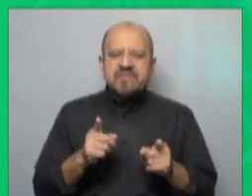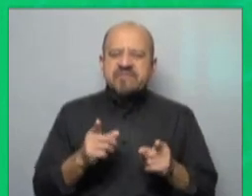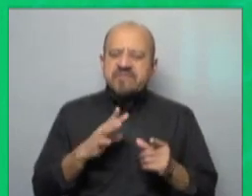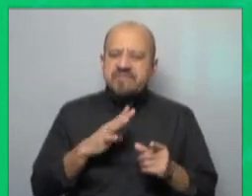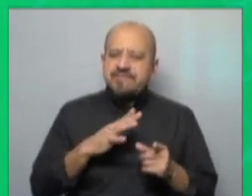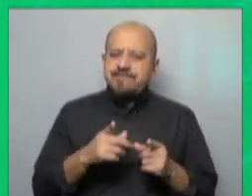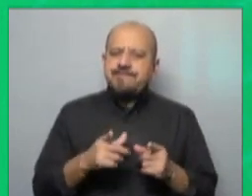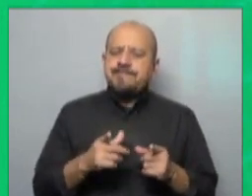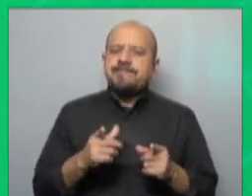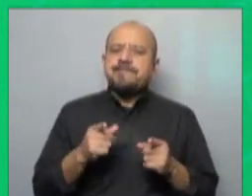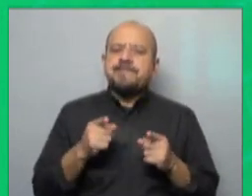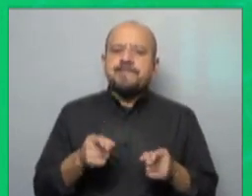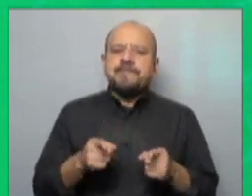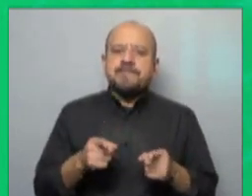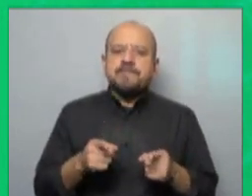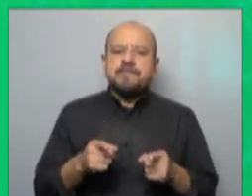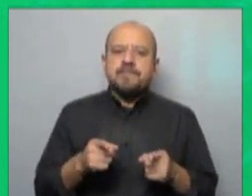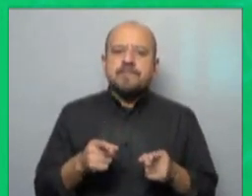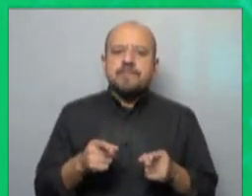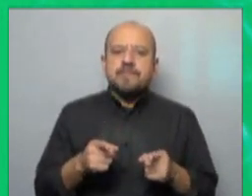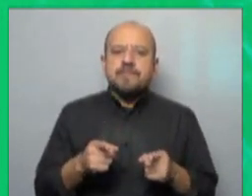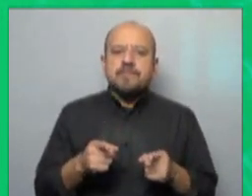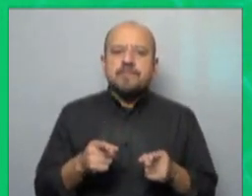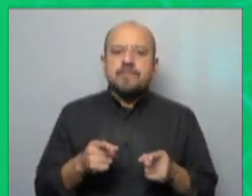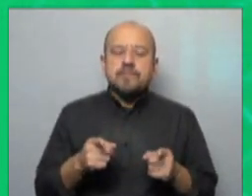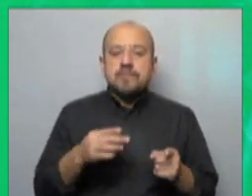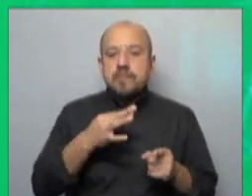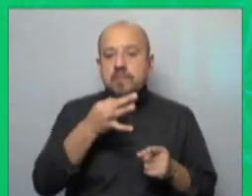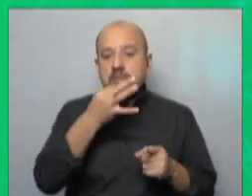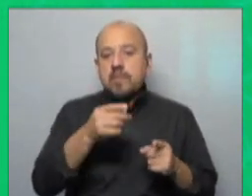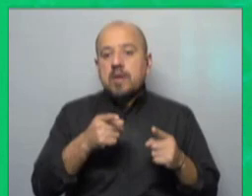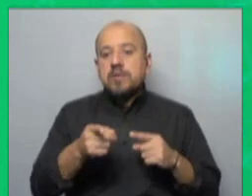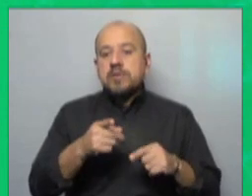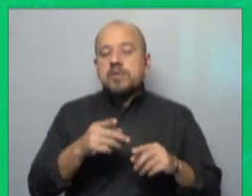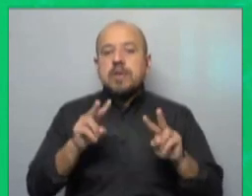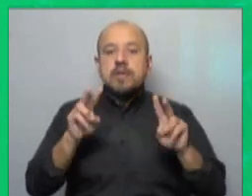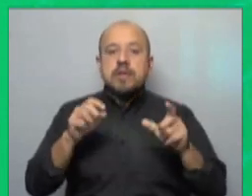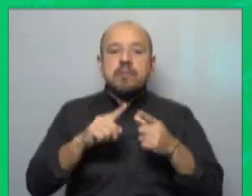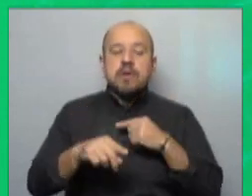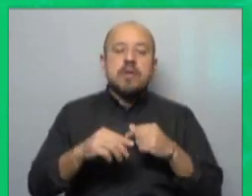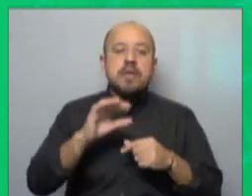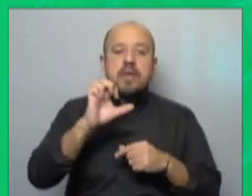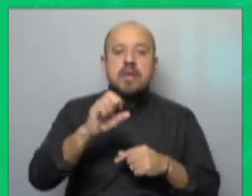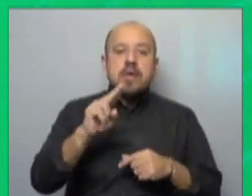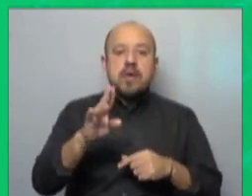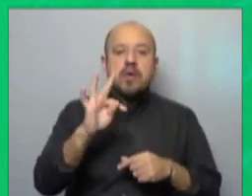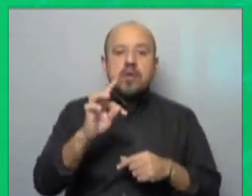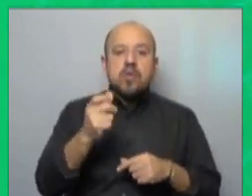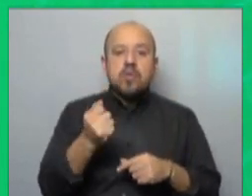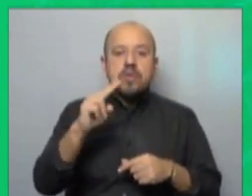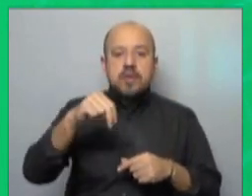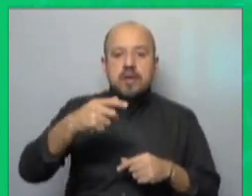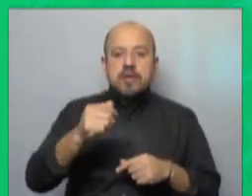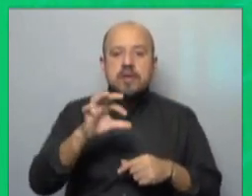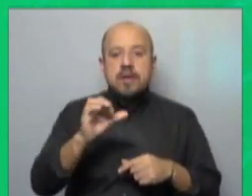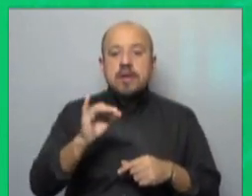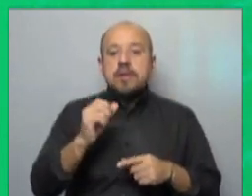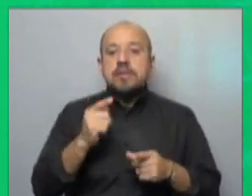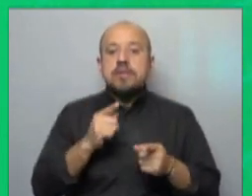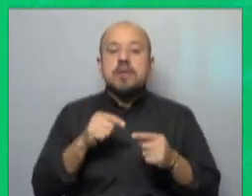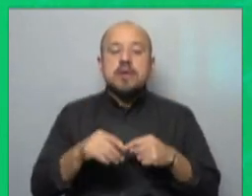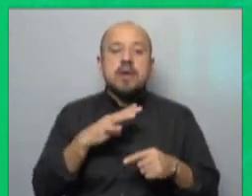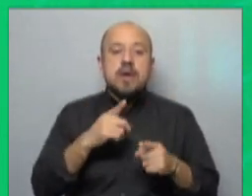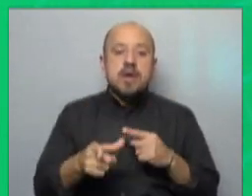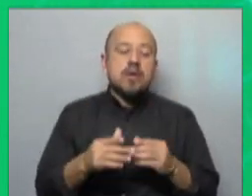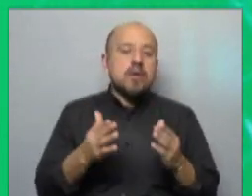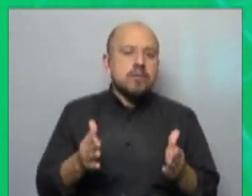partes y en este en este caso que mencionaba sobre el tema de eutanasia y su ciudad ha existido sin dudas ahí hay